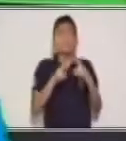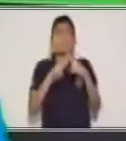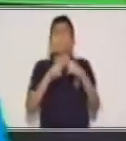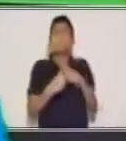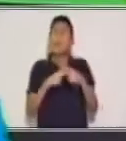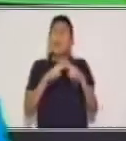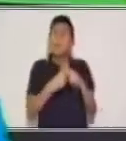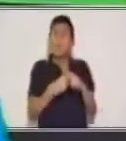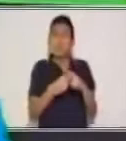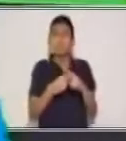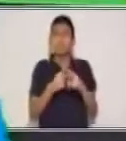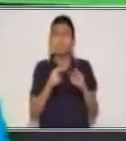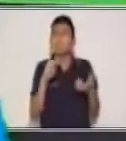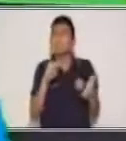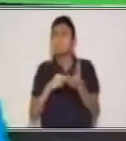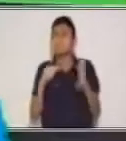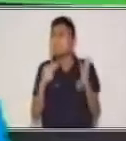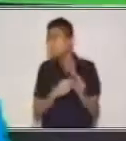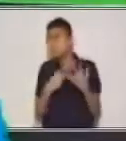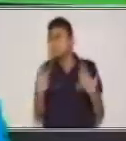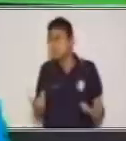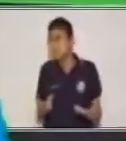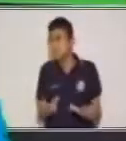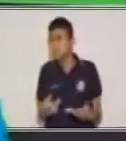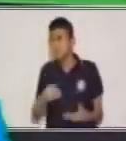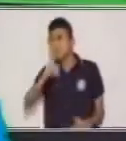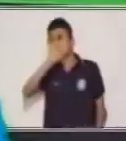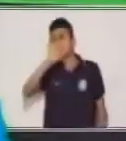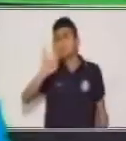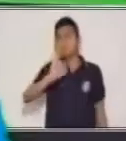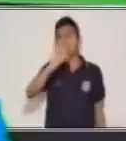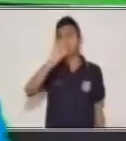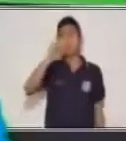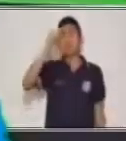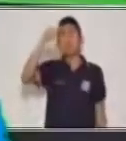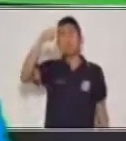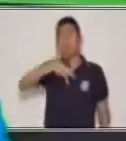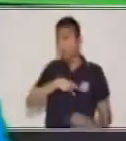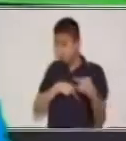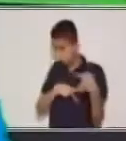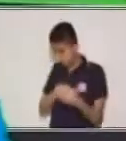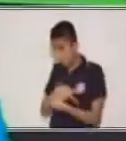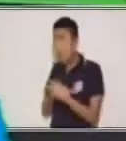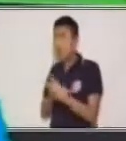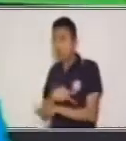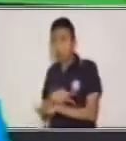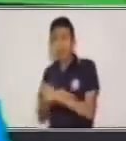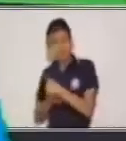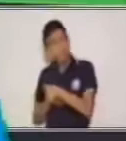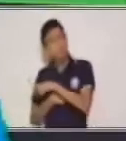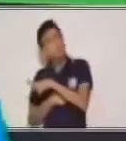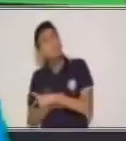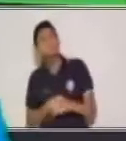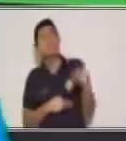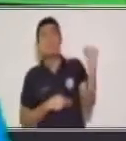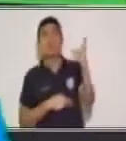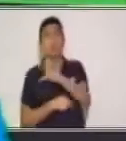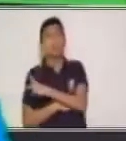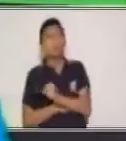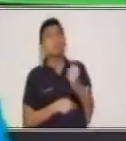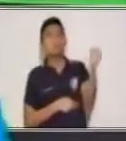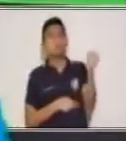Cuando decimos que Juan arregló su auto, podemos referirnos a que lo llevó al mecánico y que el mecánico lo arregló, ¿sí? Este es